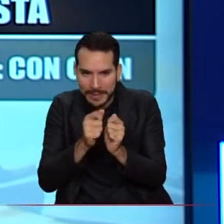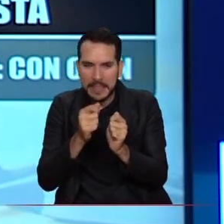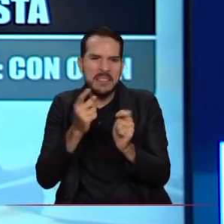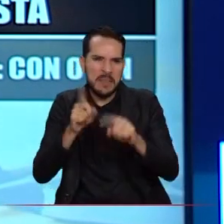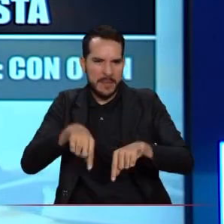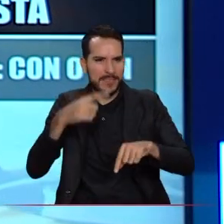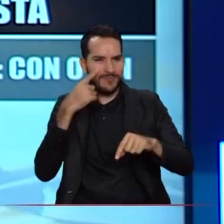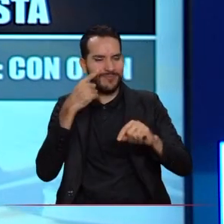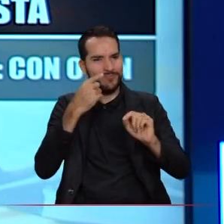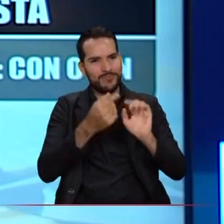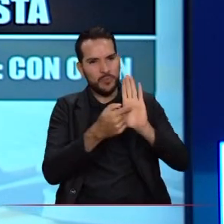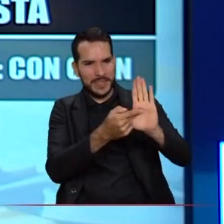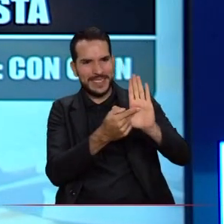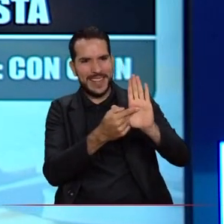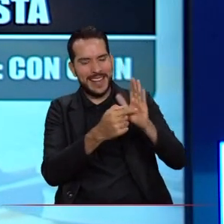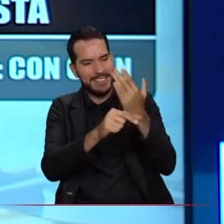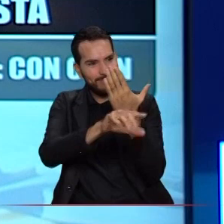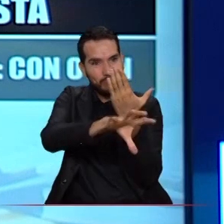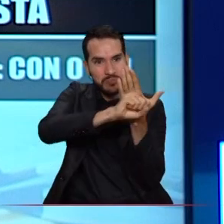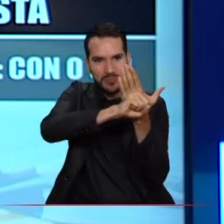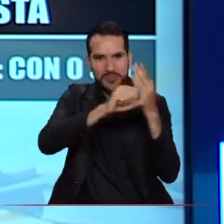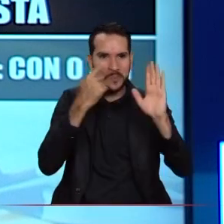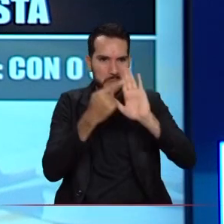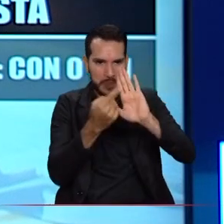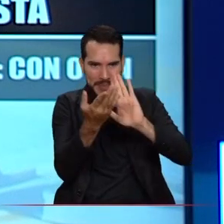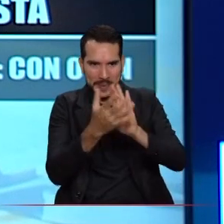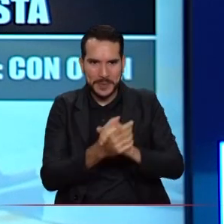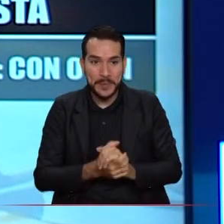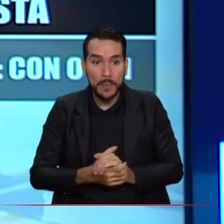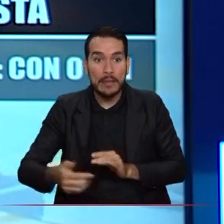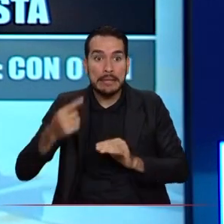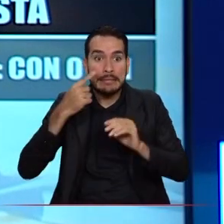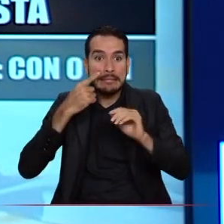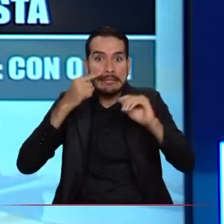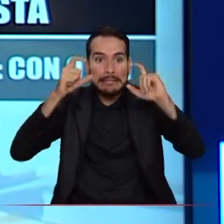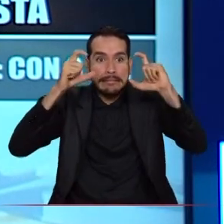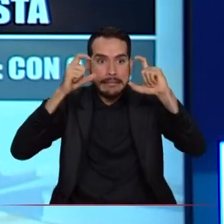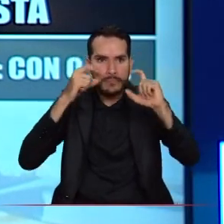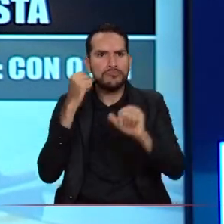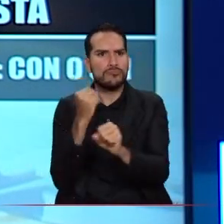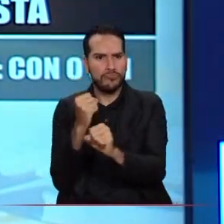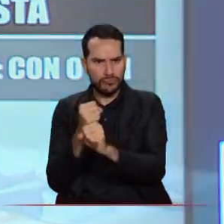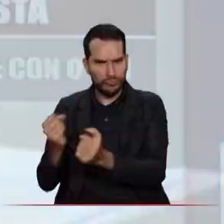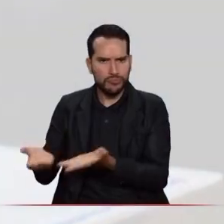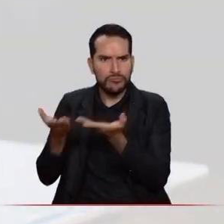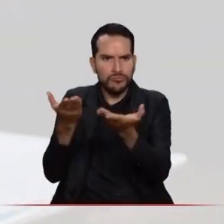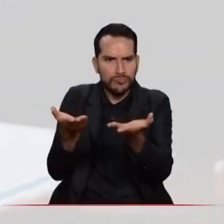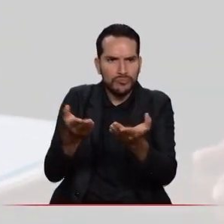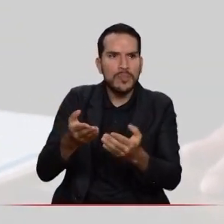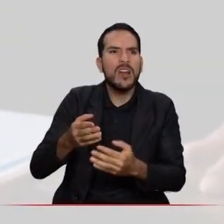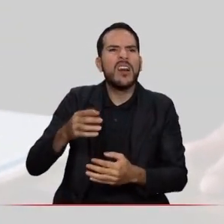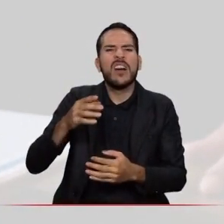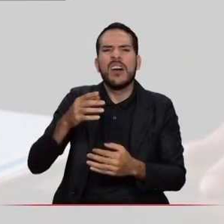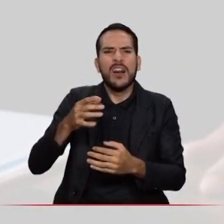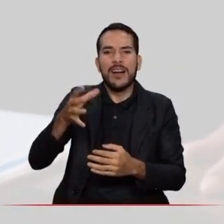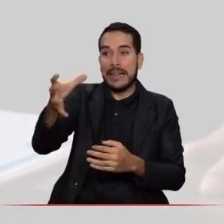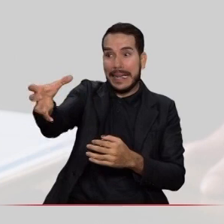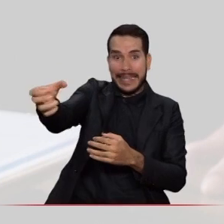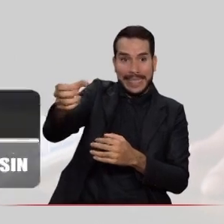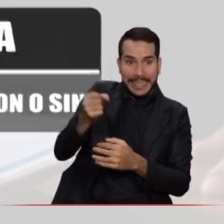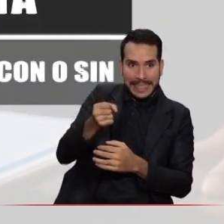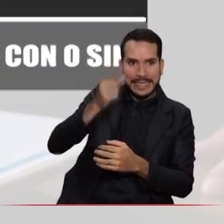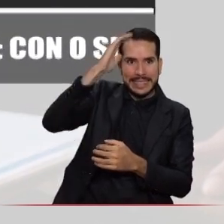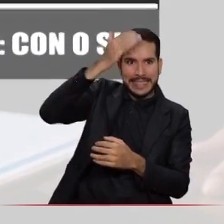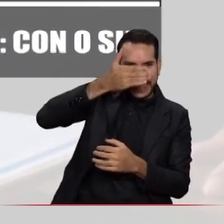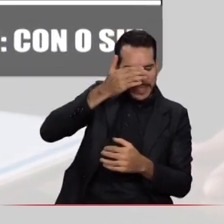barras atentos hay oferta de empleo en Santiago de Cali se necesita auxiliar de soldadura con o sin